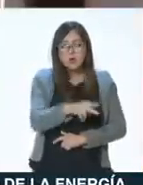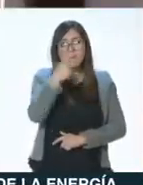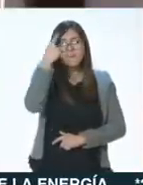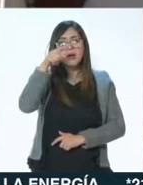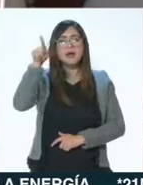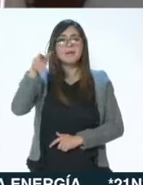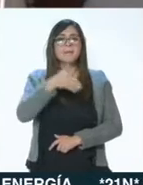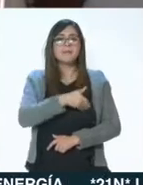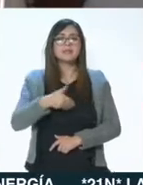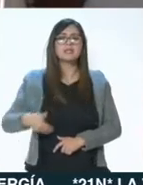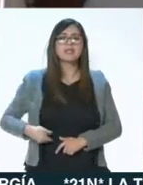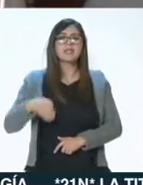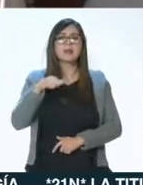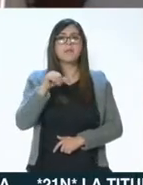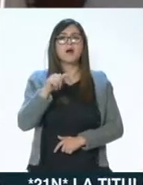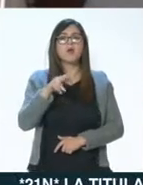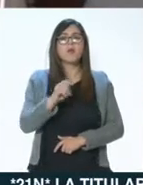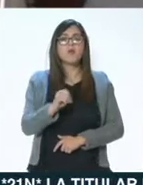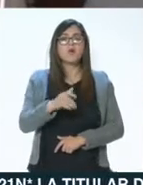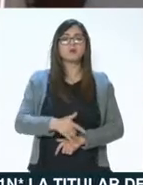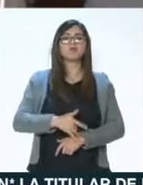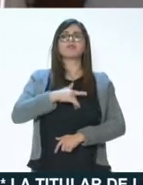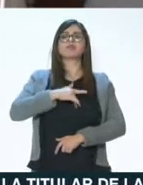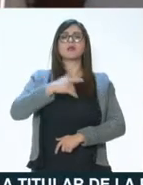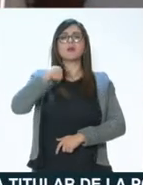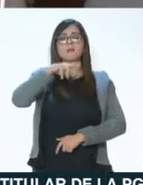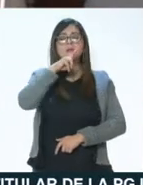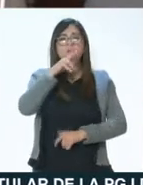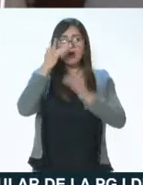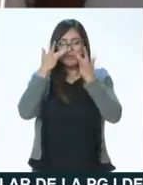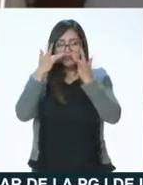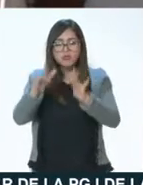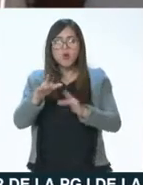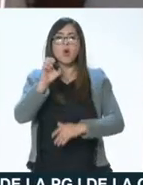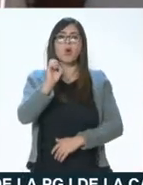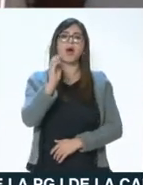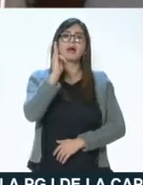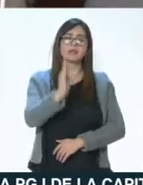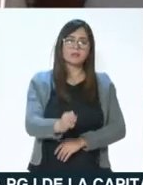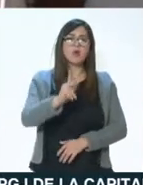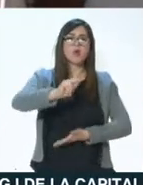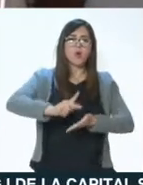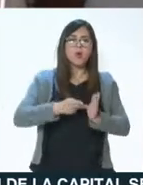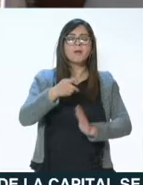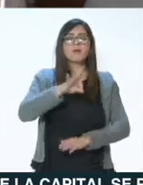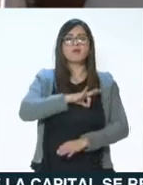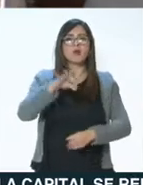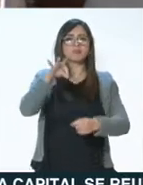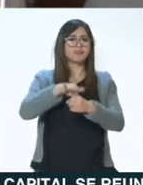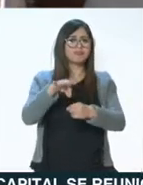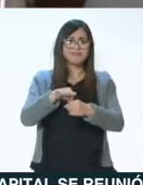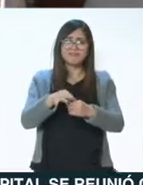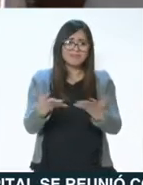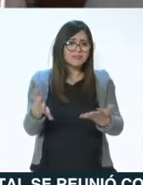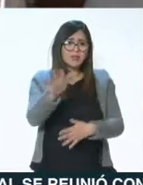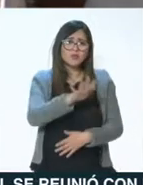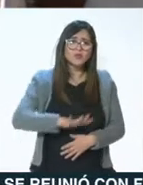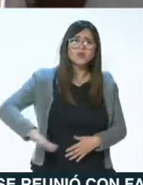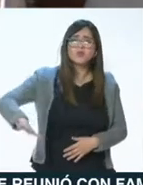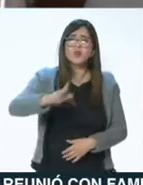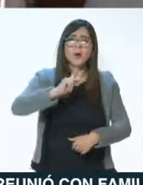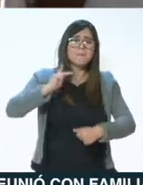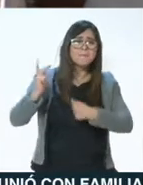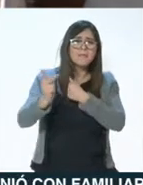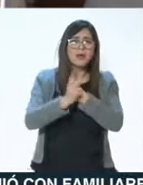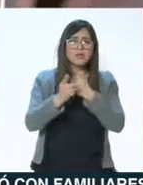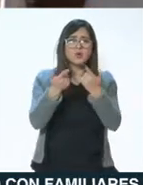no le quede más remedio a Maduro que renunciar o aceptar, en su defecto, nuevas elecciones democráticas, que es lo que están pidiendo todos estos países, ¿no? El